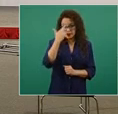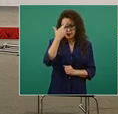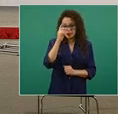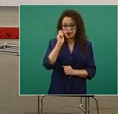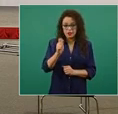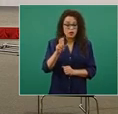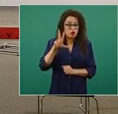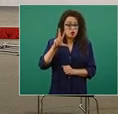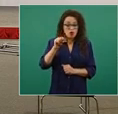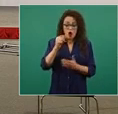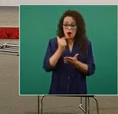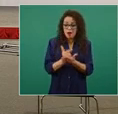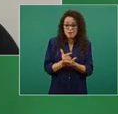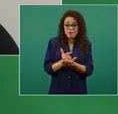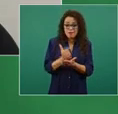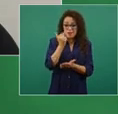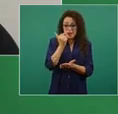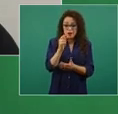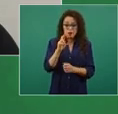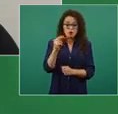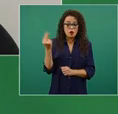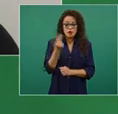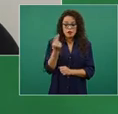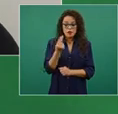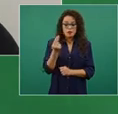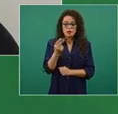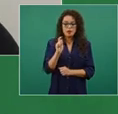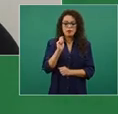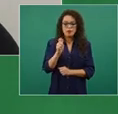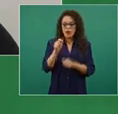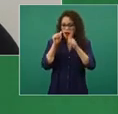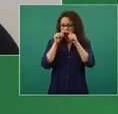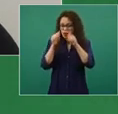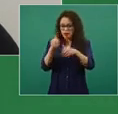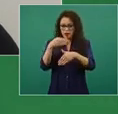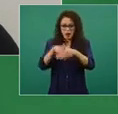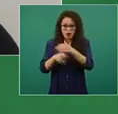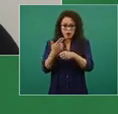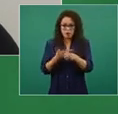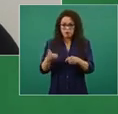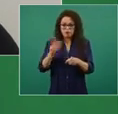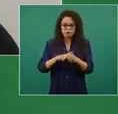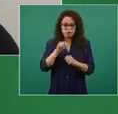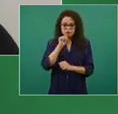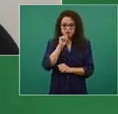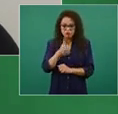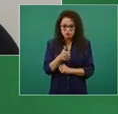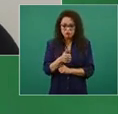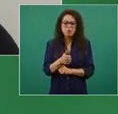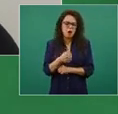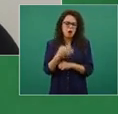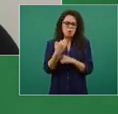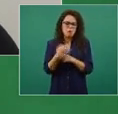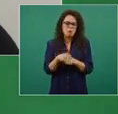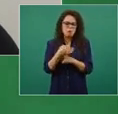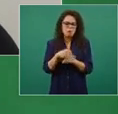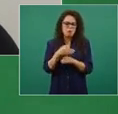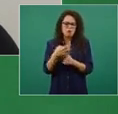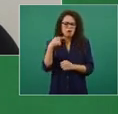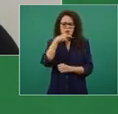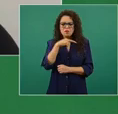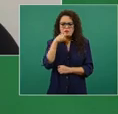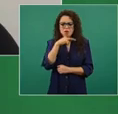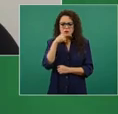no graves, es decir, aquellos que no requieren de mayor atención, en lo general son eventos temporales, transitorios,